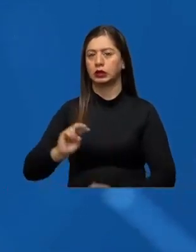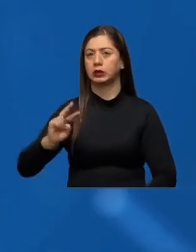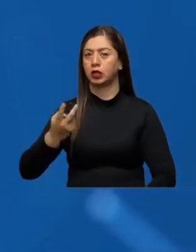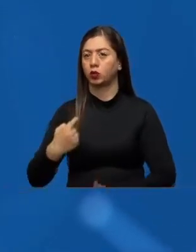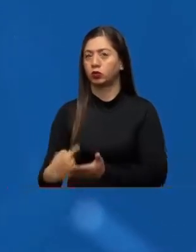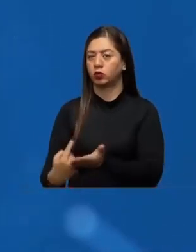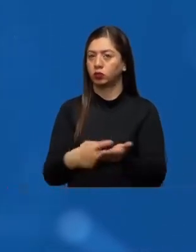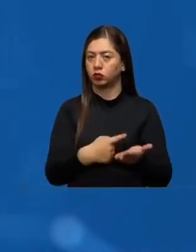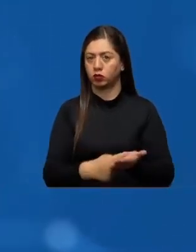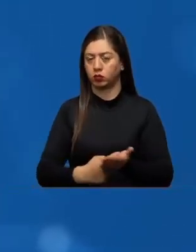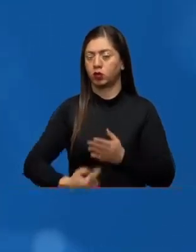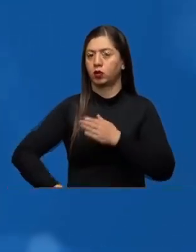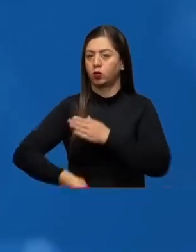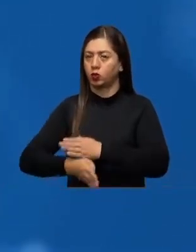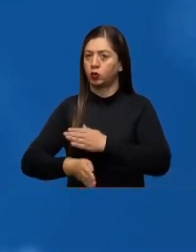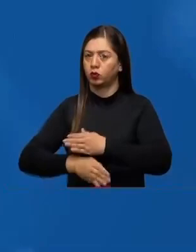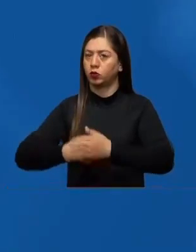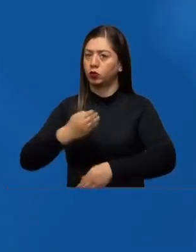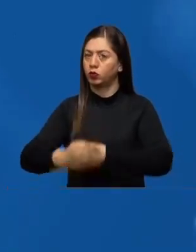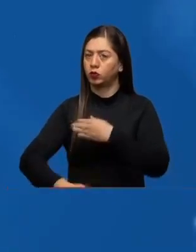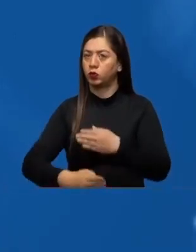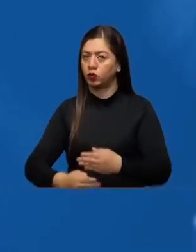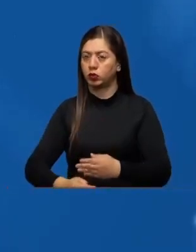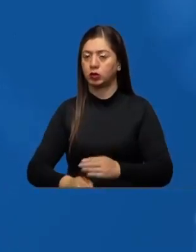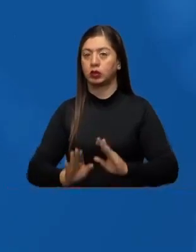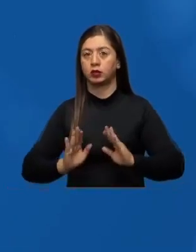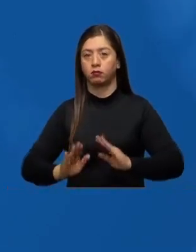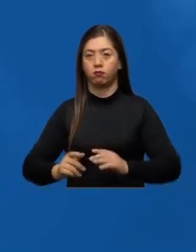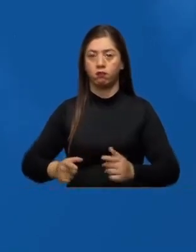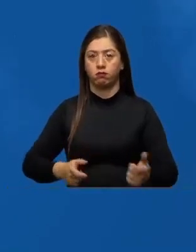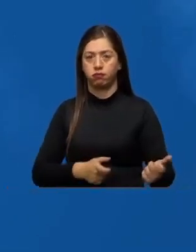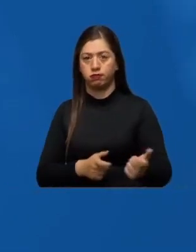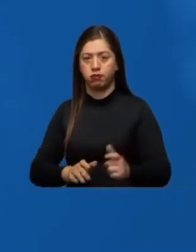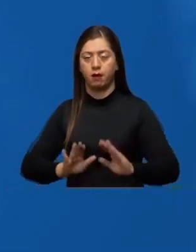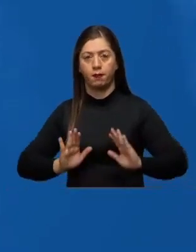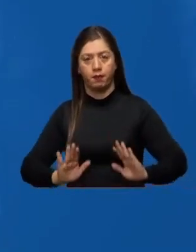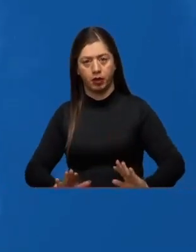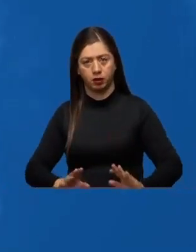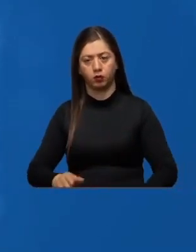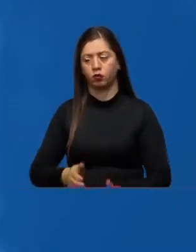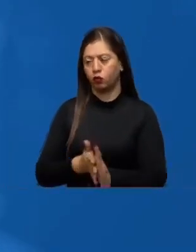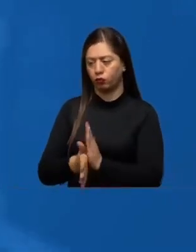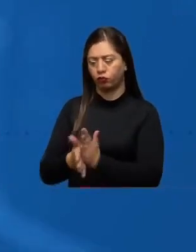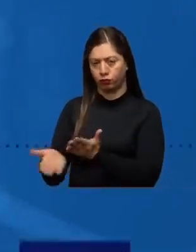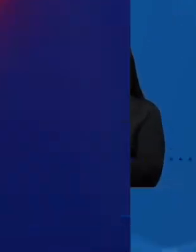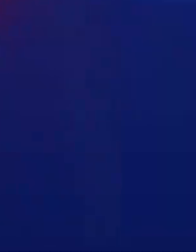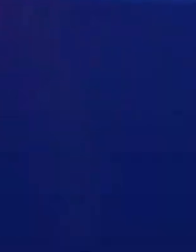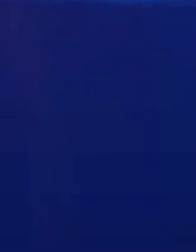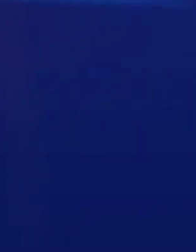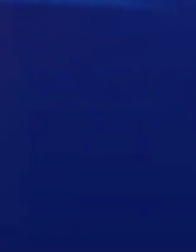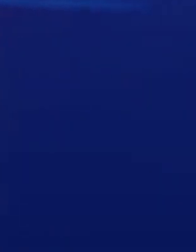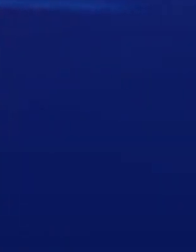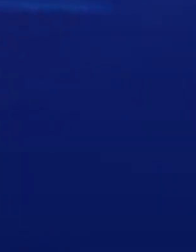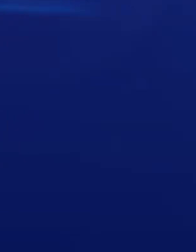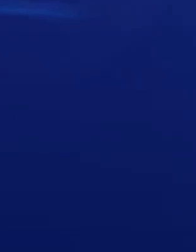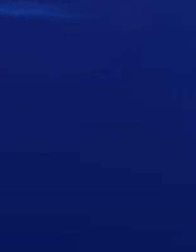conversaciones, se avanza en una estrategia que permita un cese al fuego permanente. Por favor, los detalles.